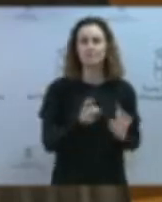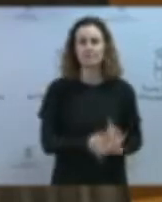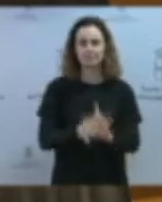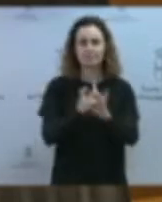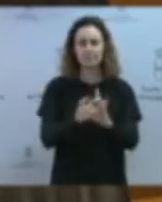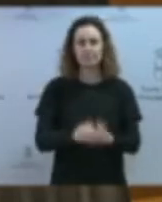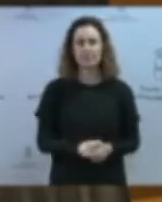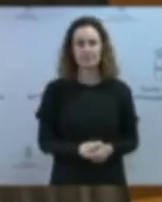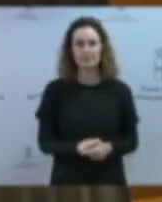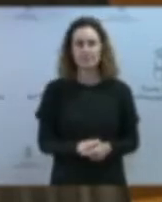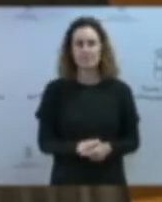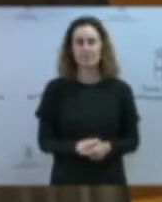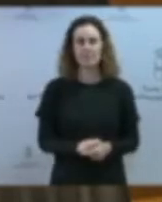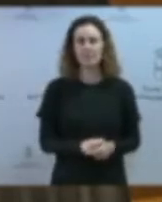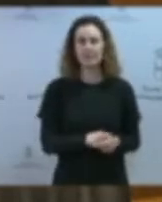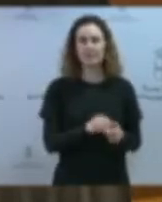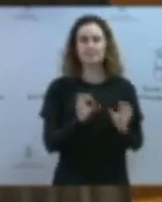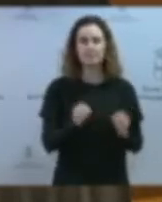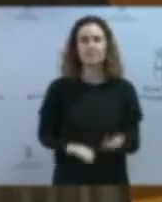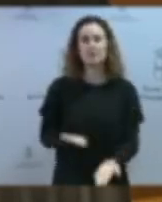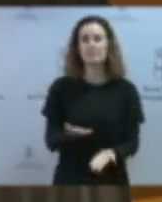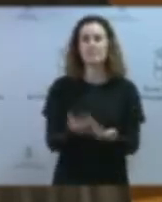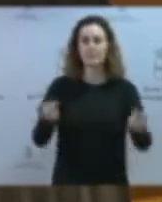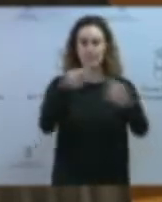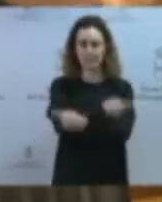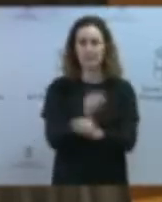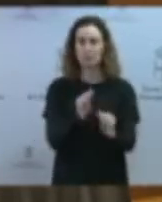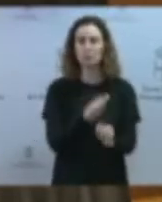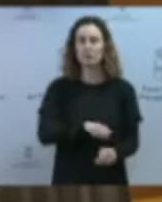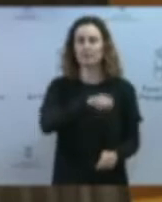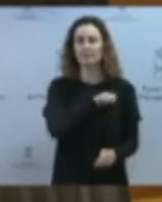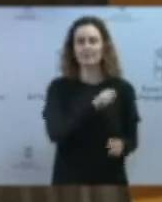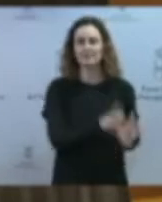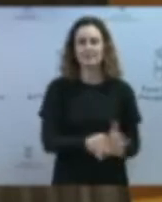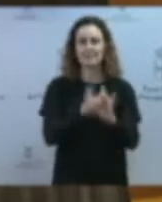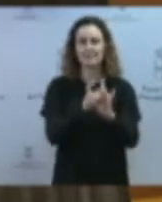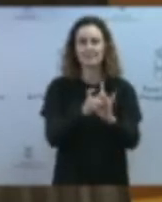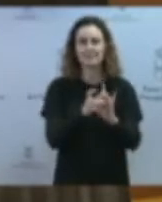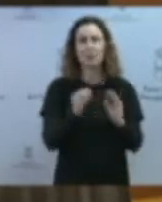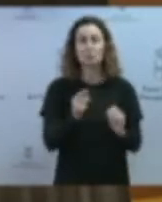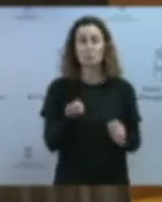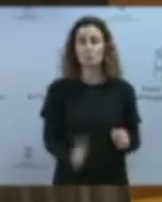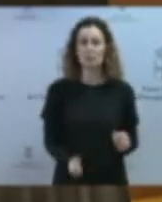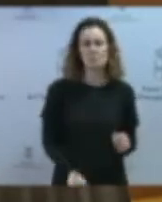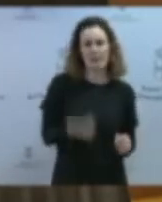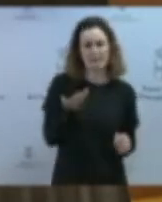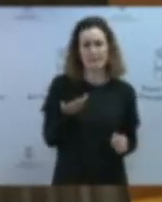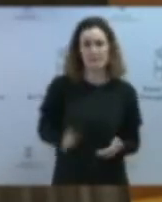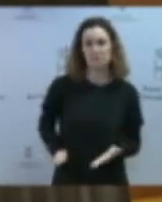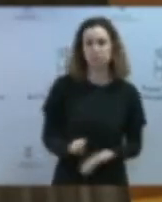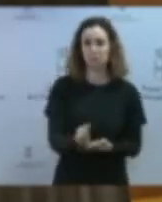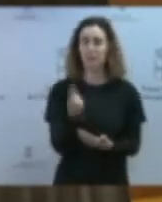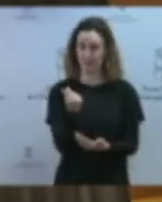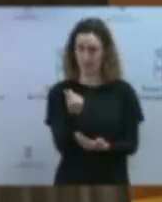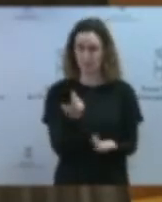curiosa paradoja. En España los profesores decían que no nos suban el sueldo, que destinen ese dinero a reducir y asegurar clases con menos